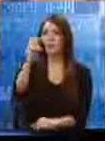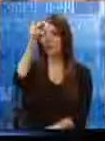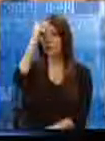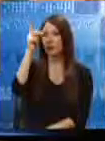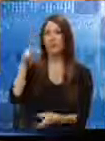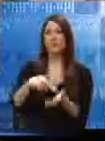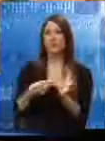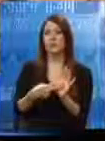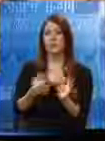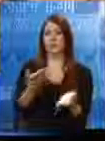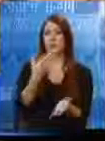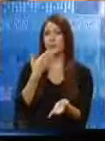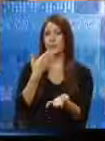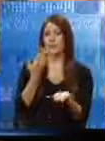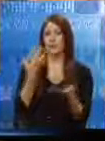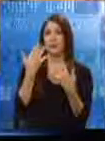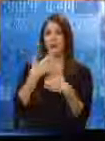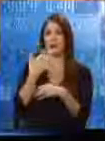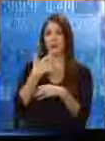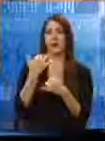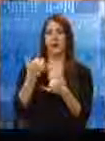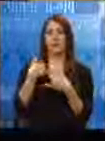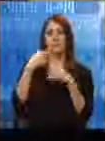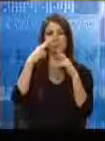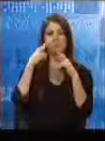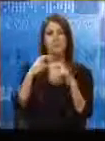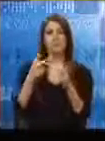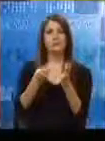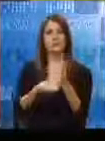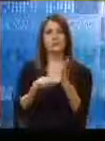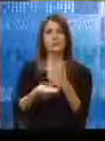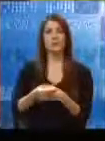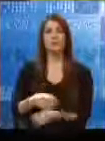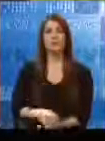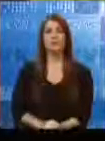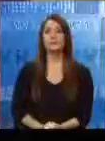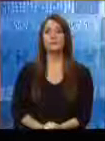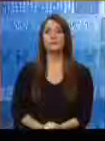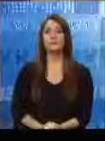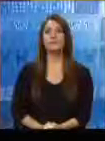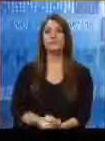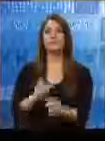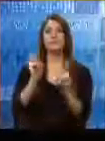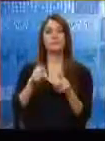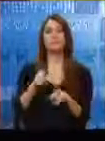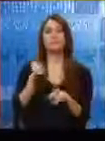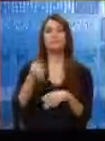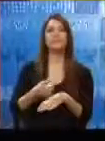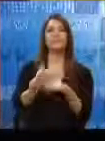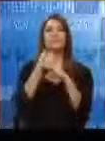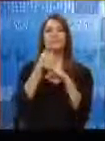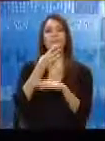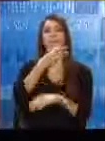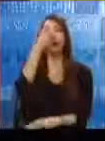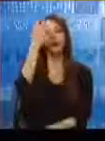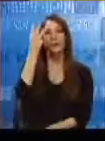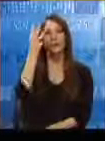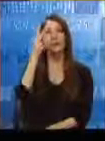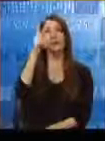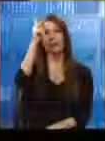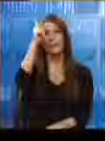es irregular y se abrió otra investigación. Ellos tienen una resolución ya emitida por la autoridad migratoria peruana